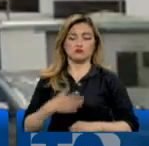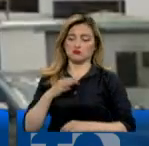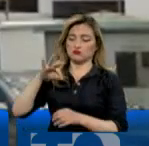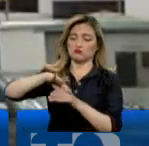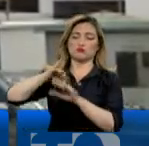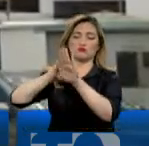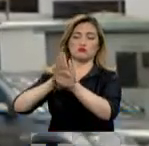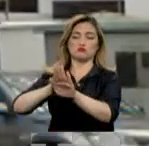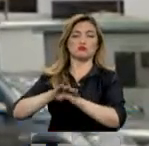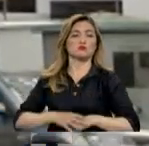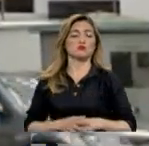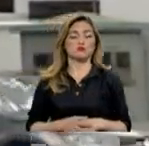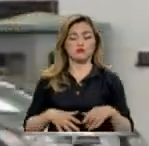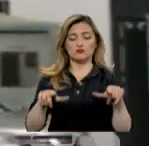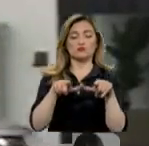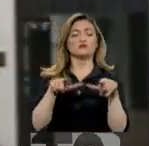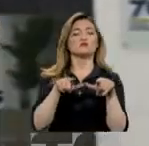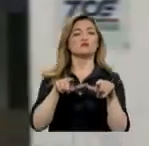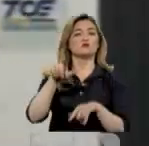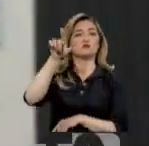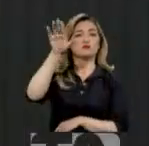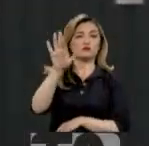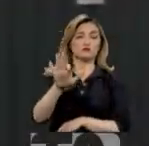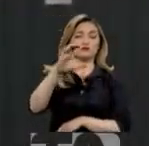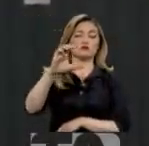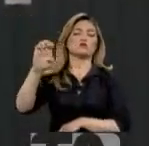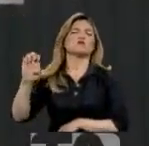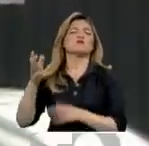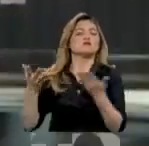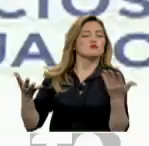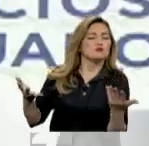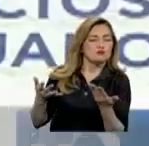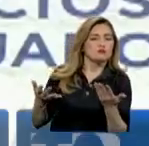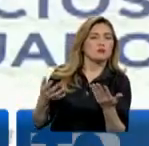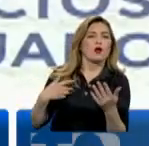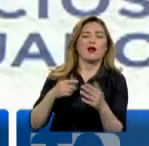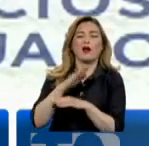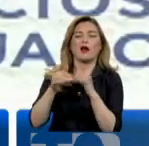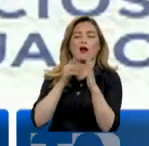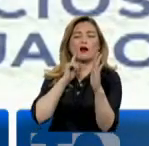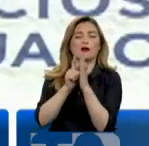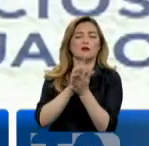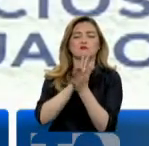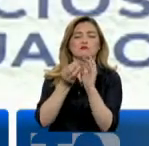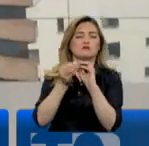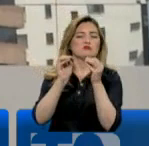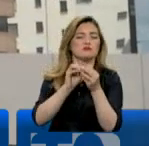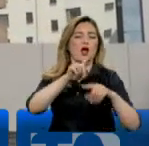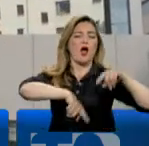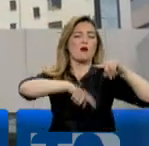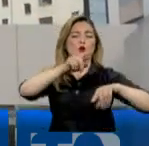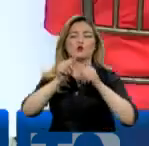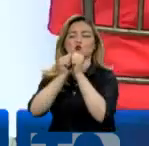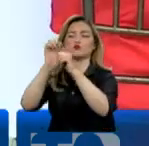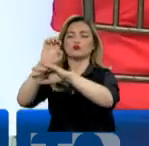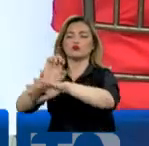a esto se suman las certificaciones del tribunal contencioso electoral respecto a la no existencia de recursos en contra de los movimientos amigos y unión